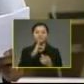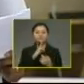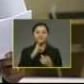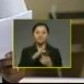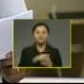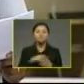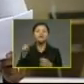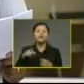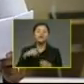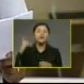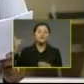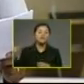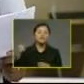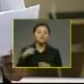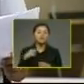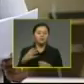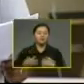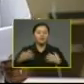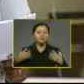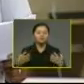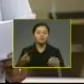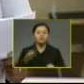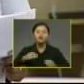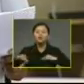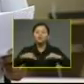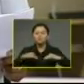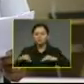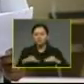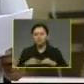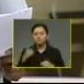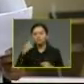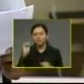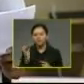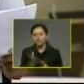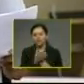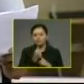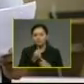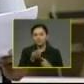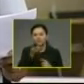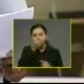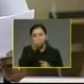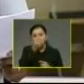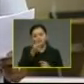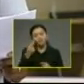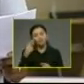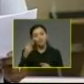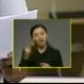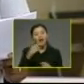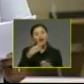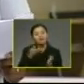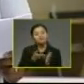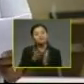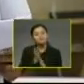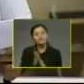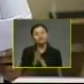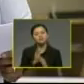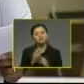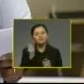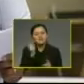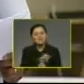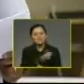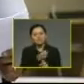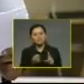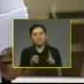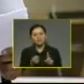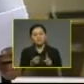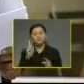la derecha ultrarreaccionaria se movilizó para taparles la boca a los negros insolentes. Pero la Corte